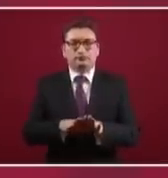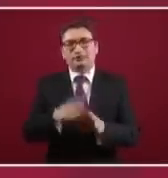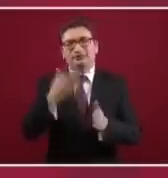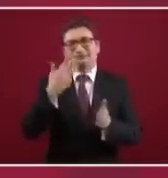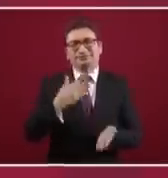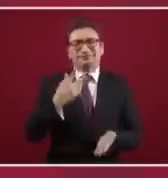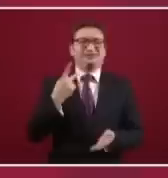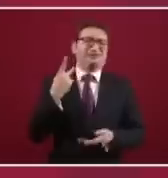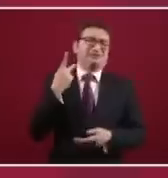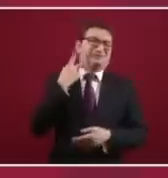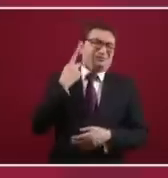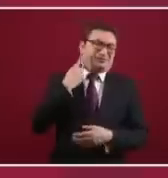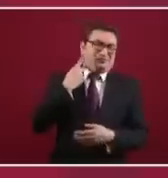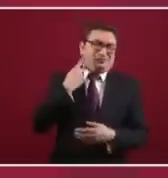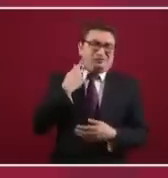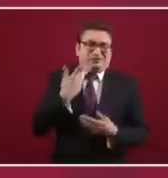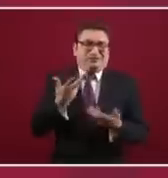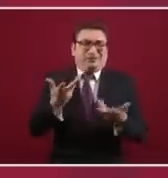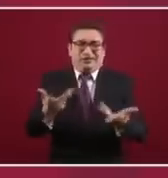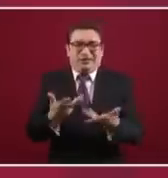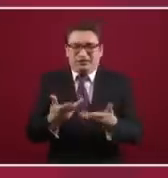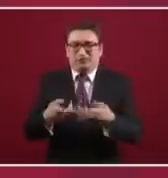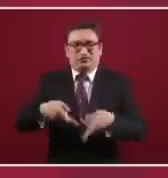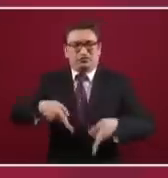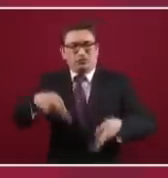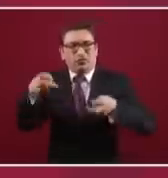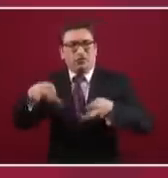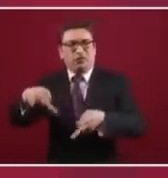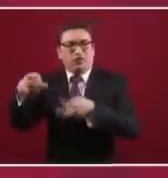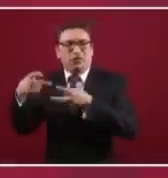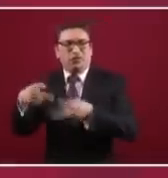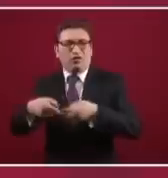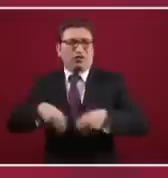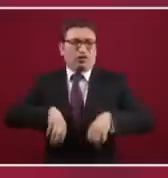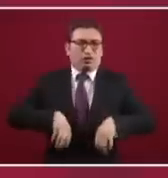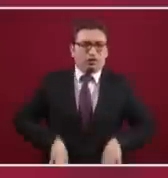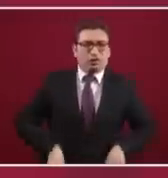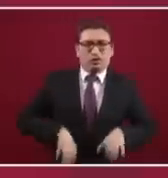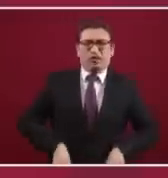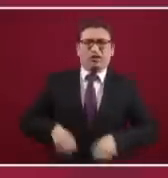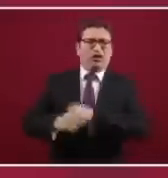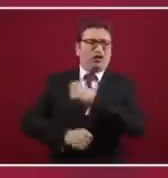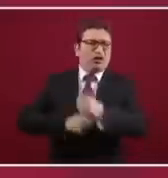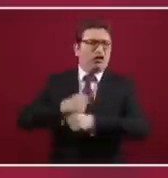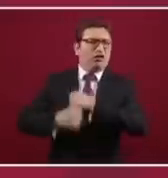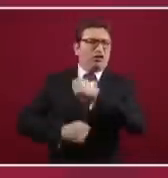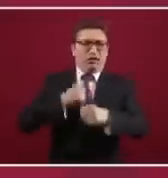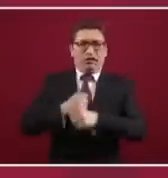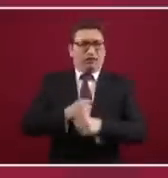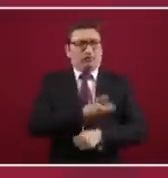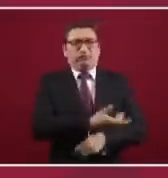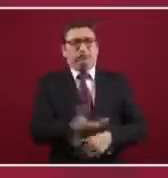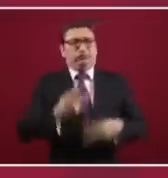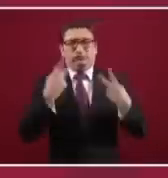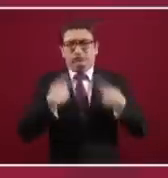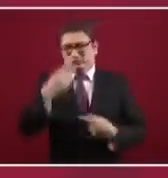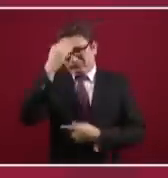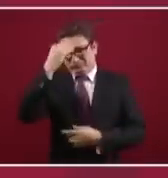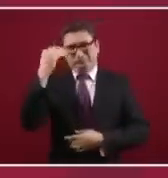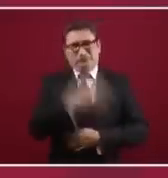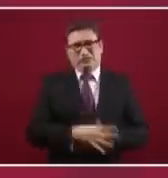la política de pillaje que impusieron durante mucho tiempo, de abandono al pueblo, de abandono a los